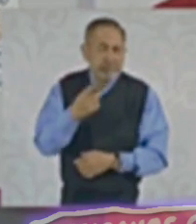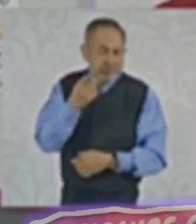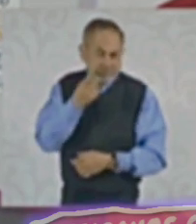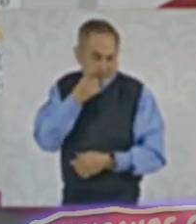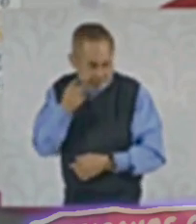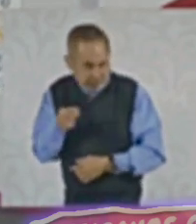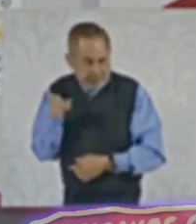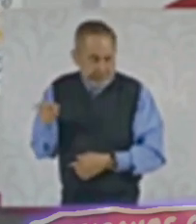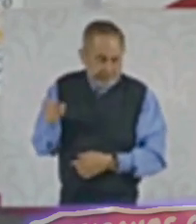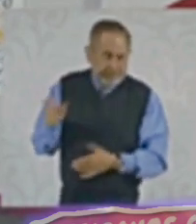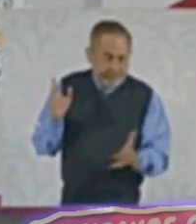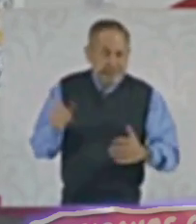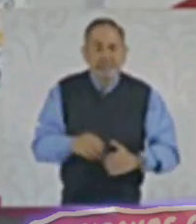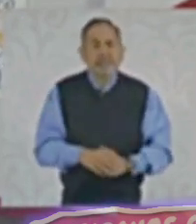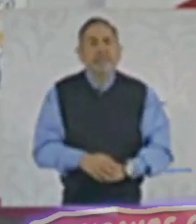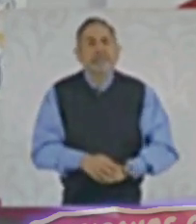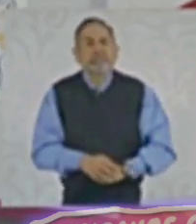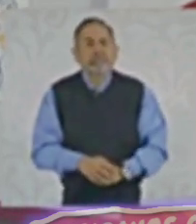y